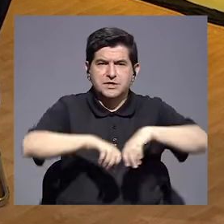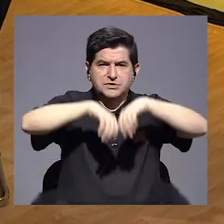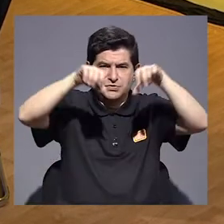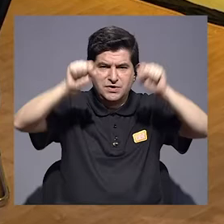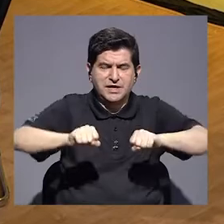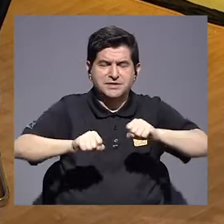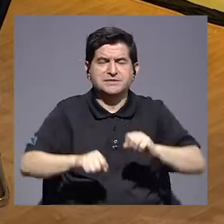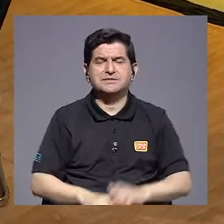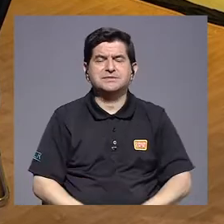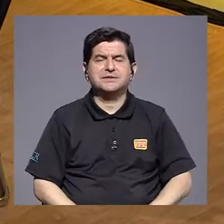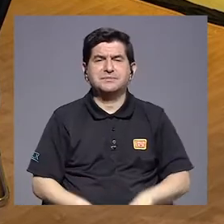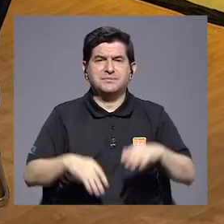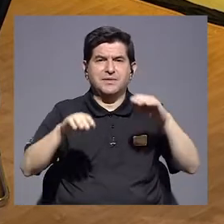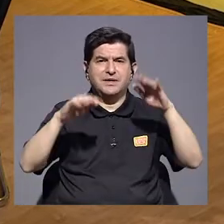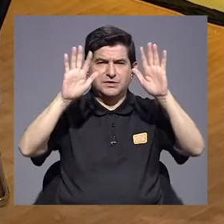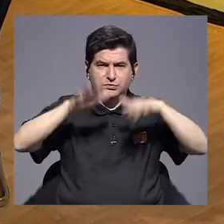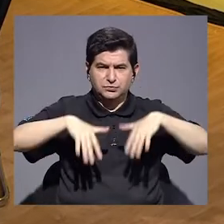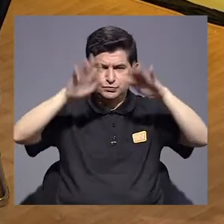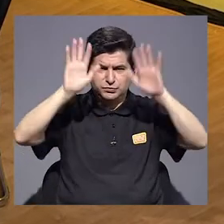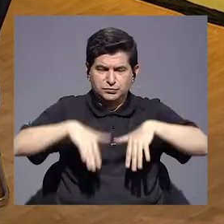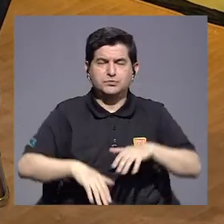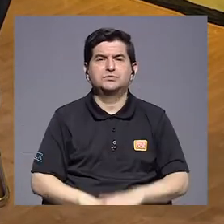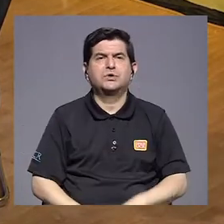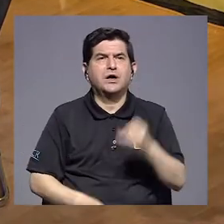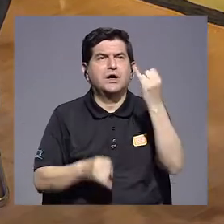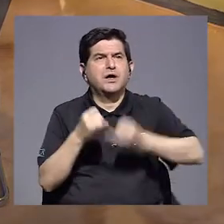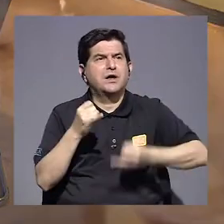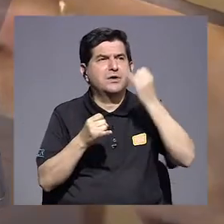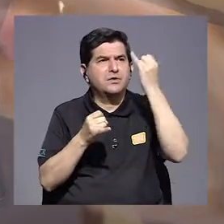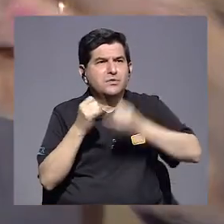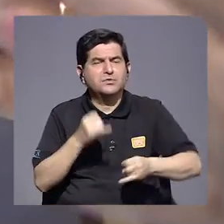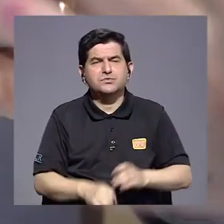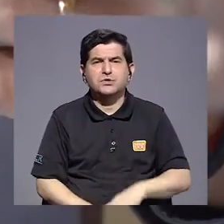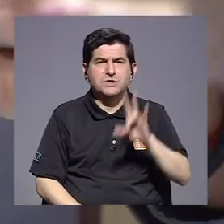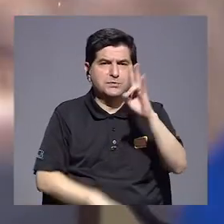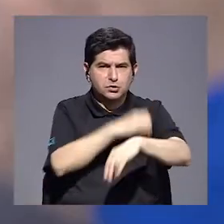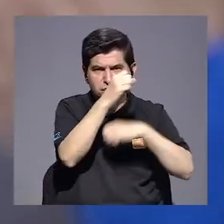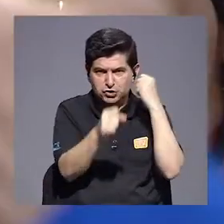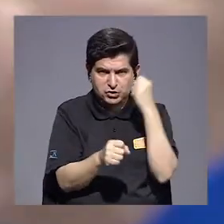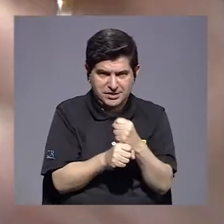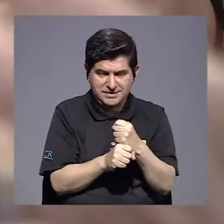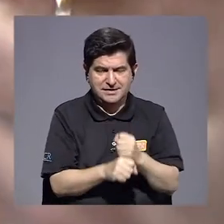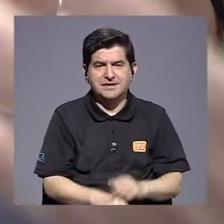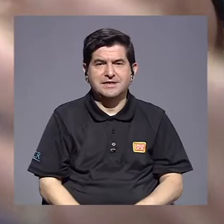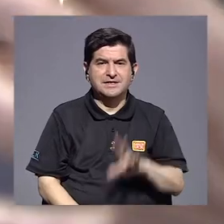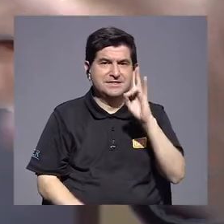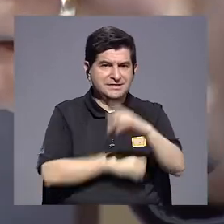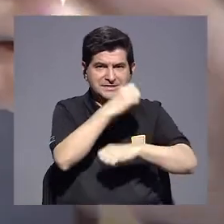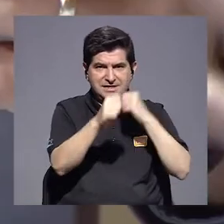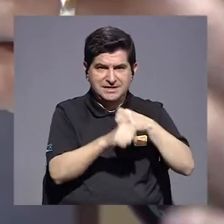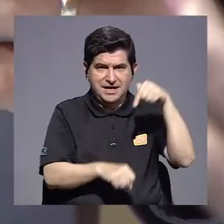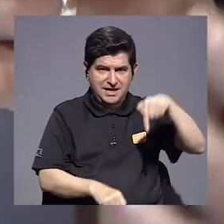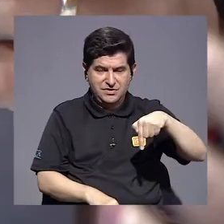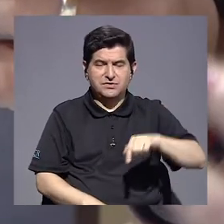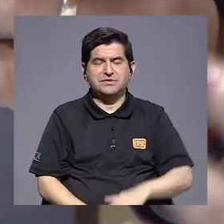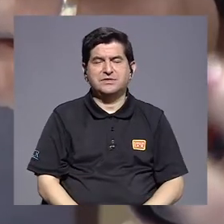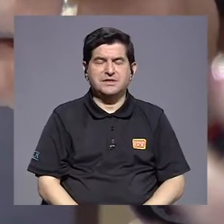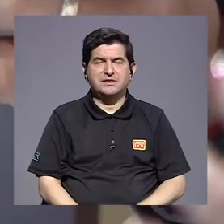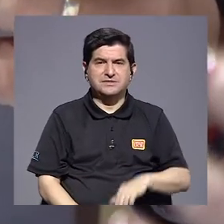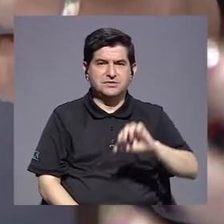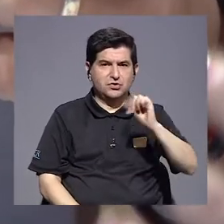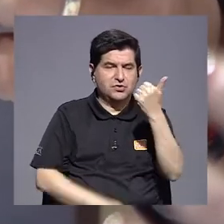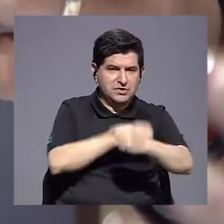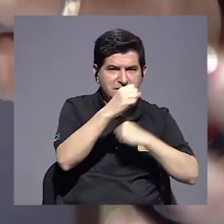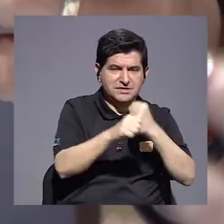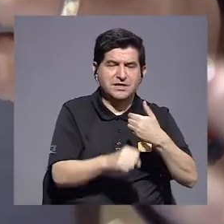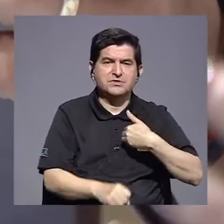de lluvias. Y en ese régimen de lluvias, en los últimos 7 años, o sea, en los 7 años de esta década, tenemos